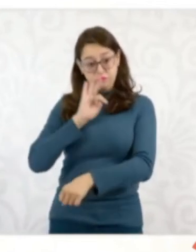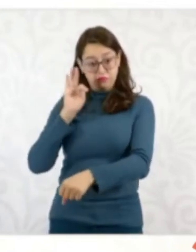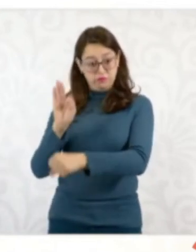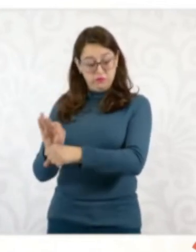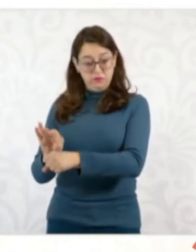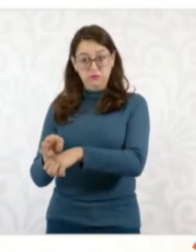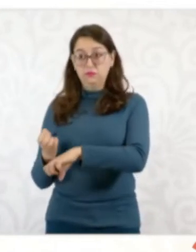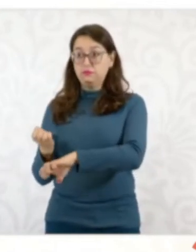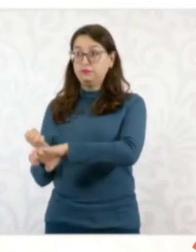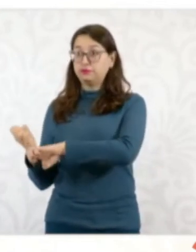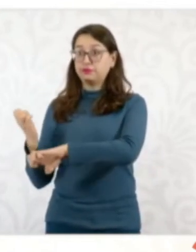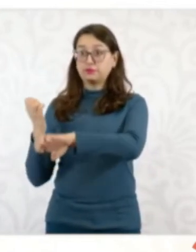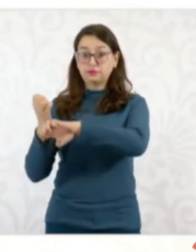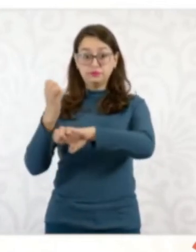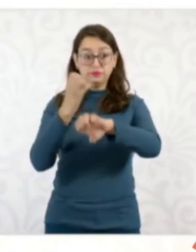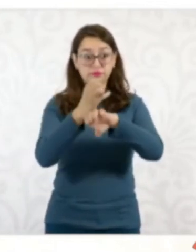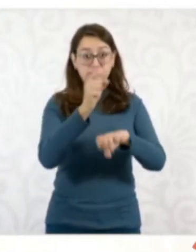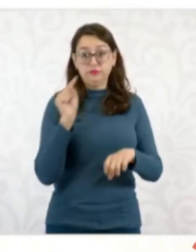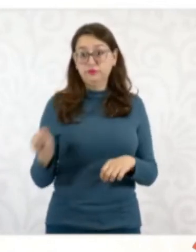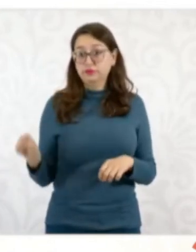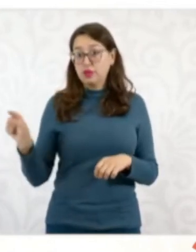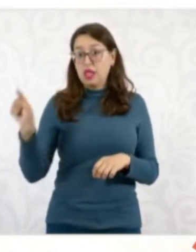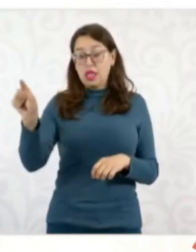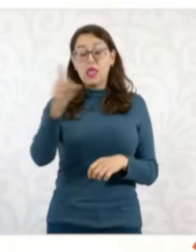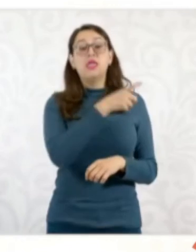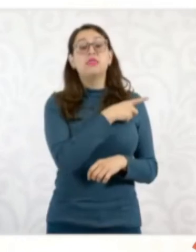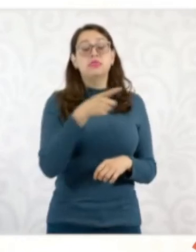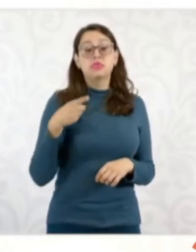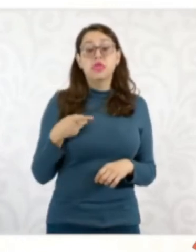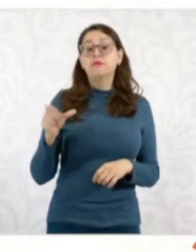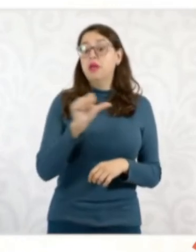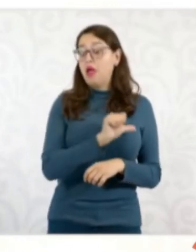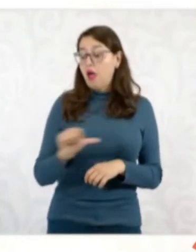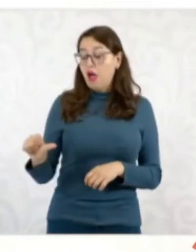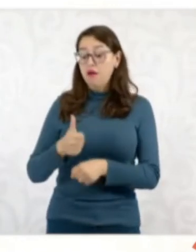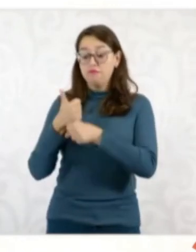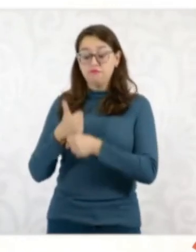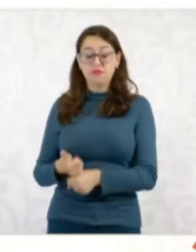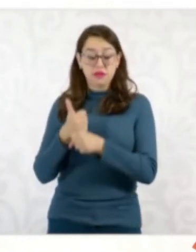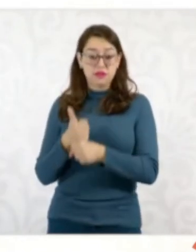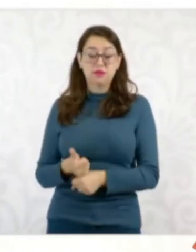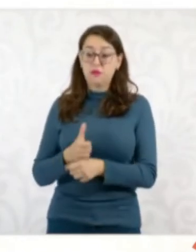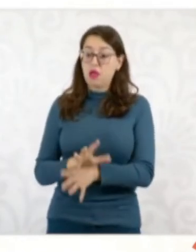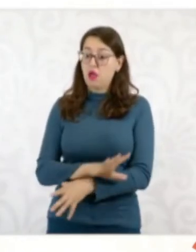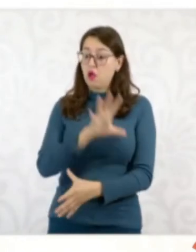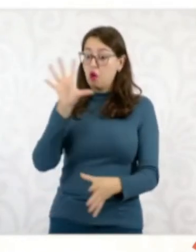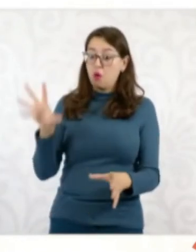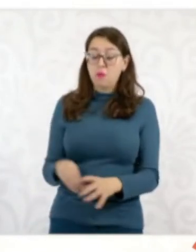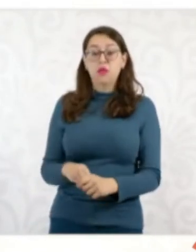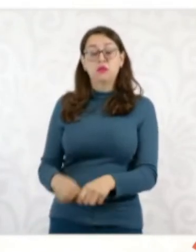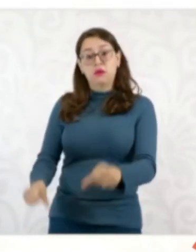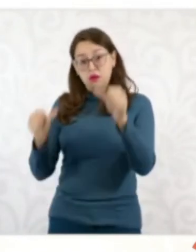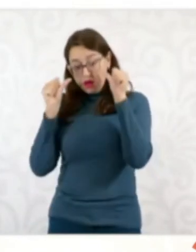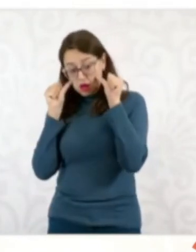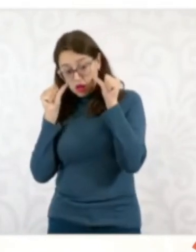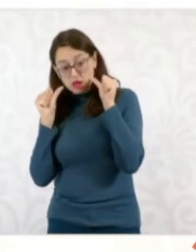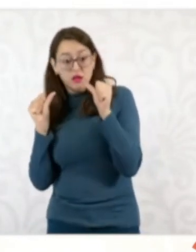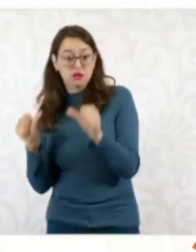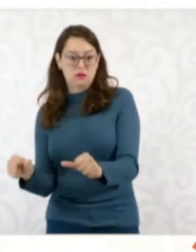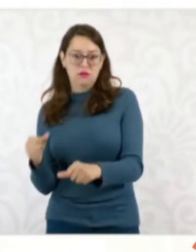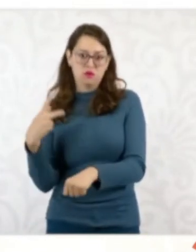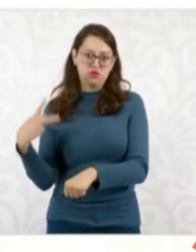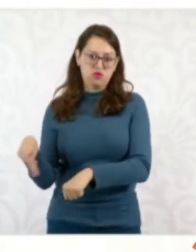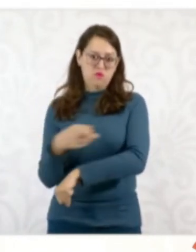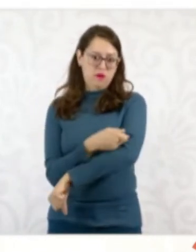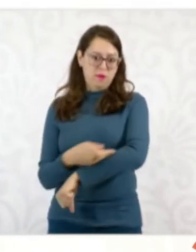entidades federativas responsables deben de atender el bienestar integral de las víctimas indirectas con énfasis en